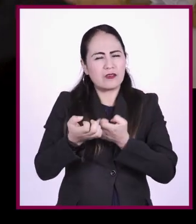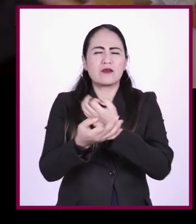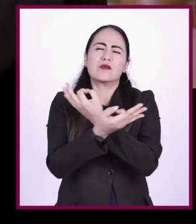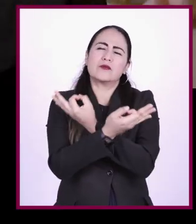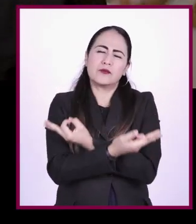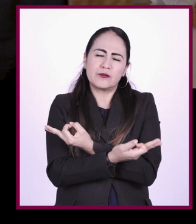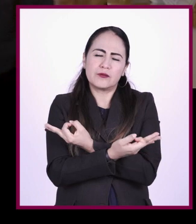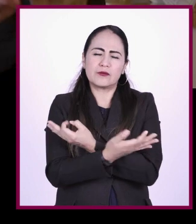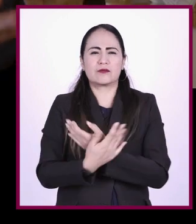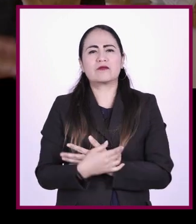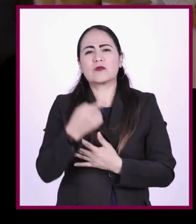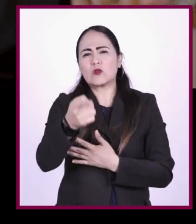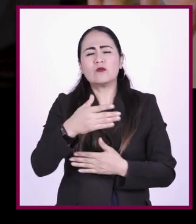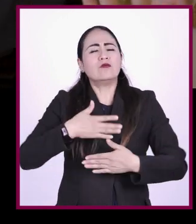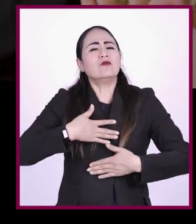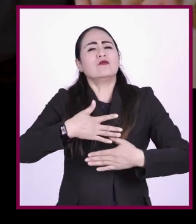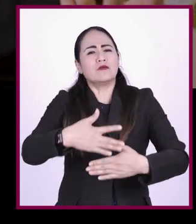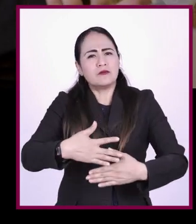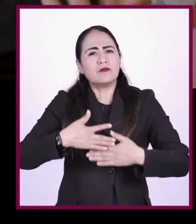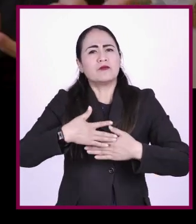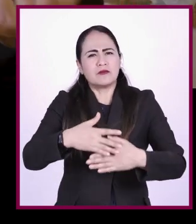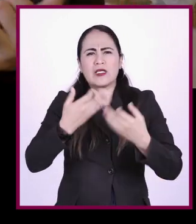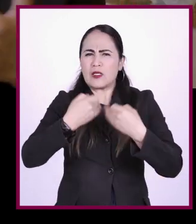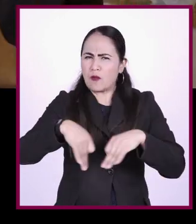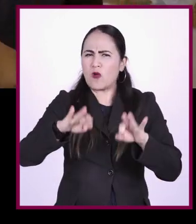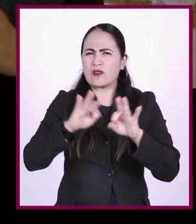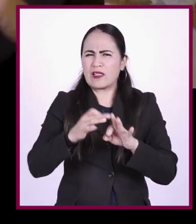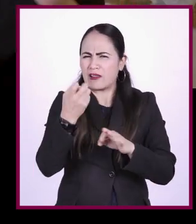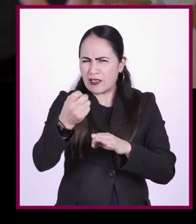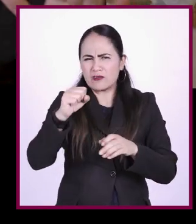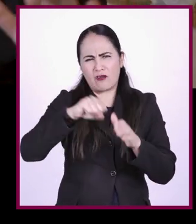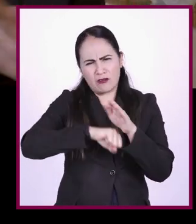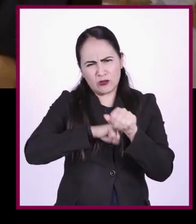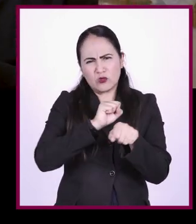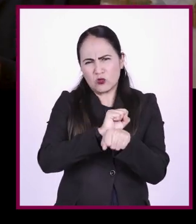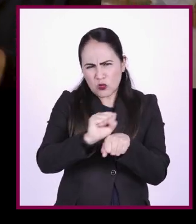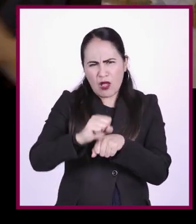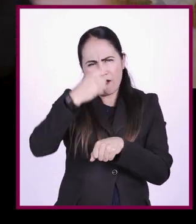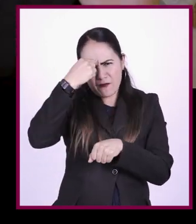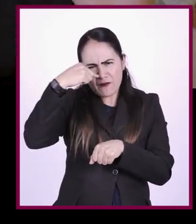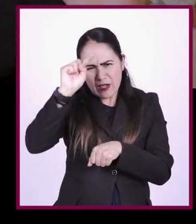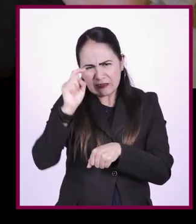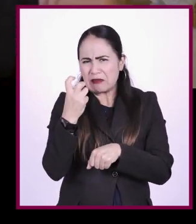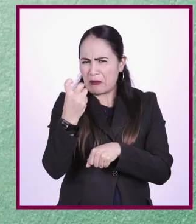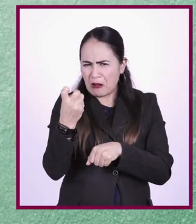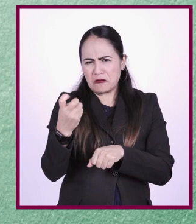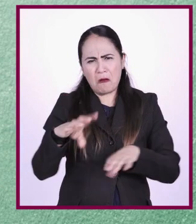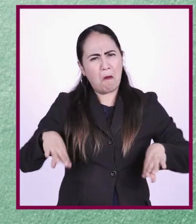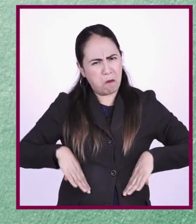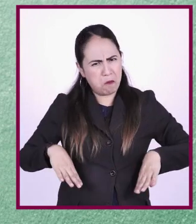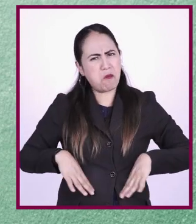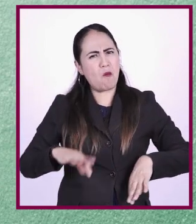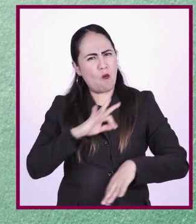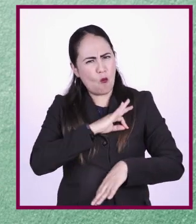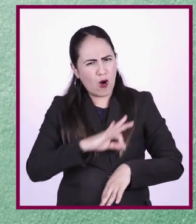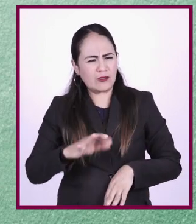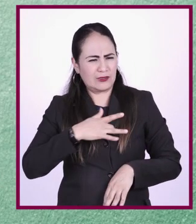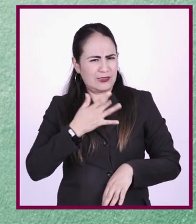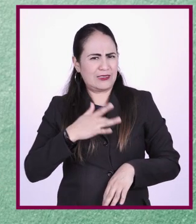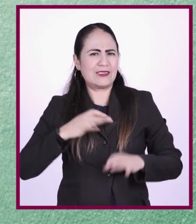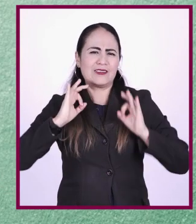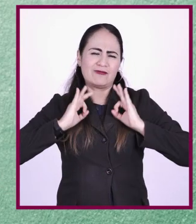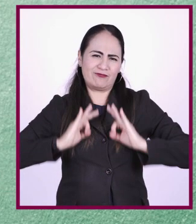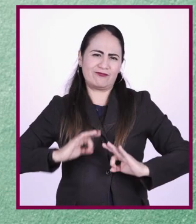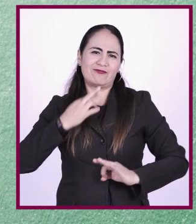medita. Como dice Citlali, respira. Es algo sencillo, pero básico y hace toda la diferencia. Habla de lo que sientes